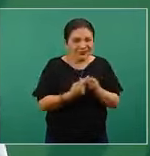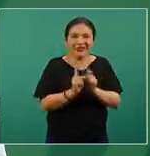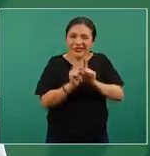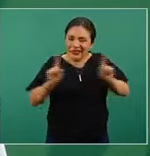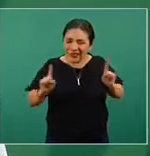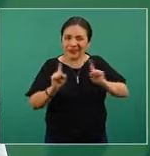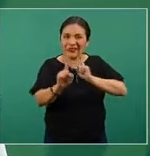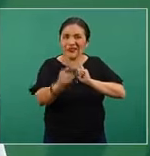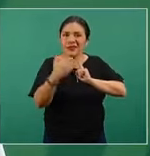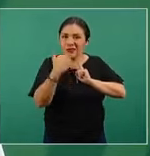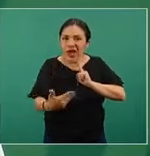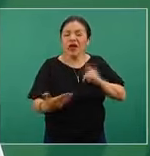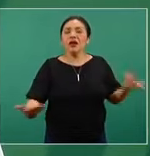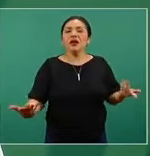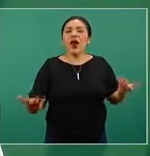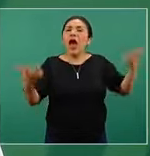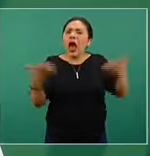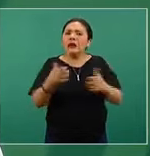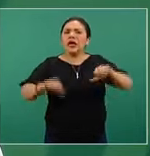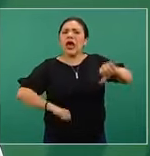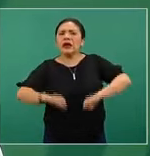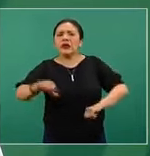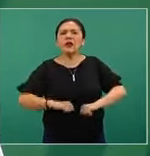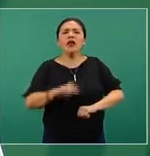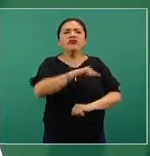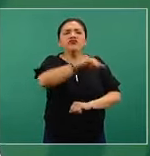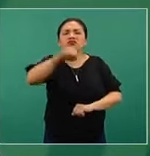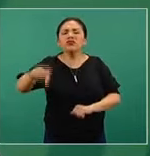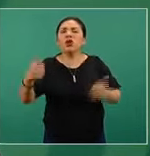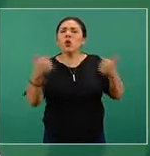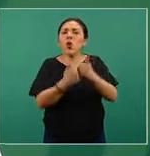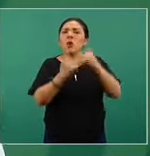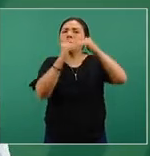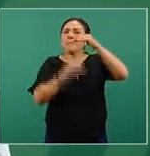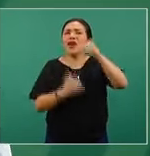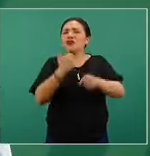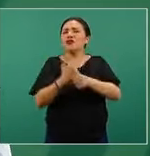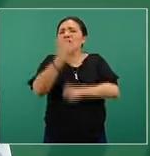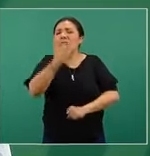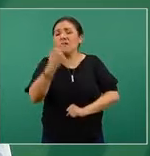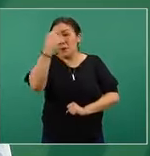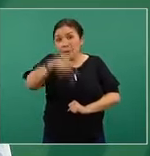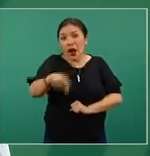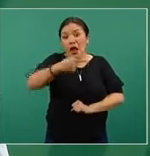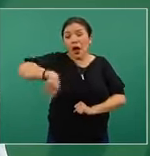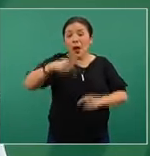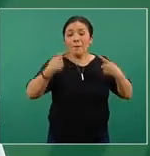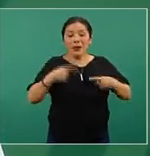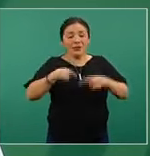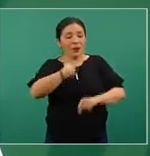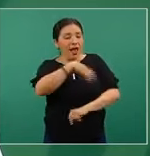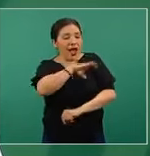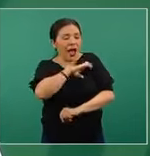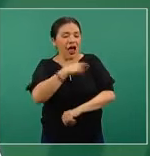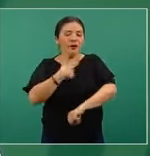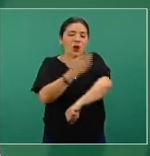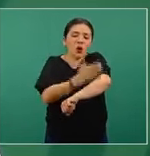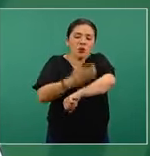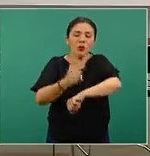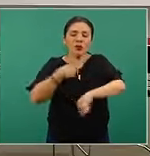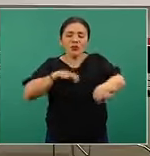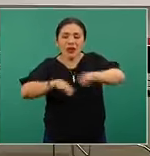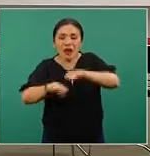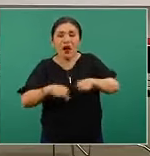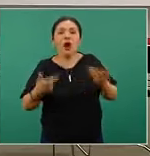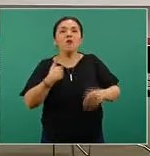que realicemos actividades que pongan en el menor riesgo posible a nuestros seres queridos a nuestros compañeros de trabajo